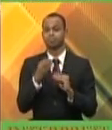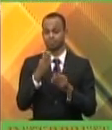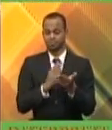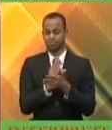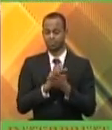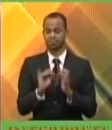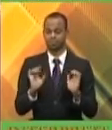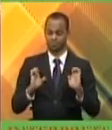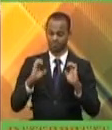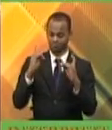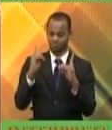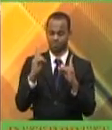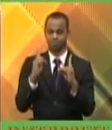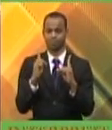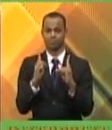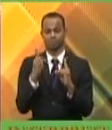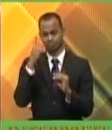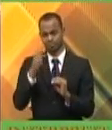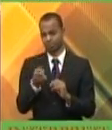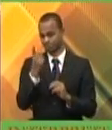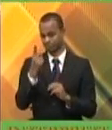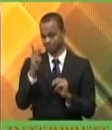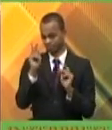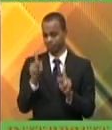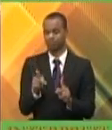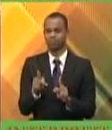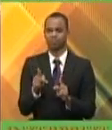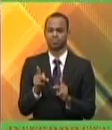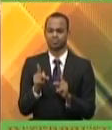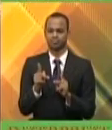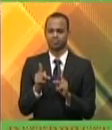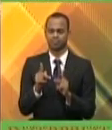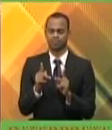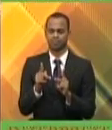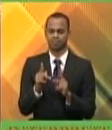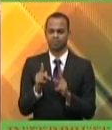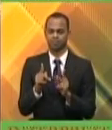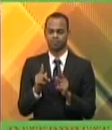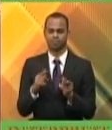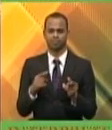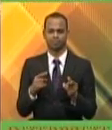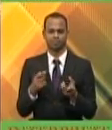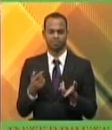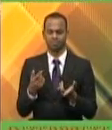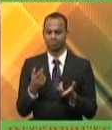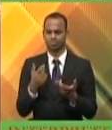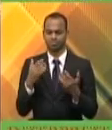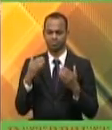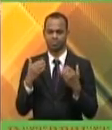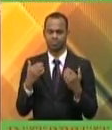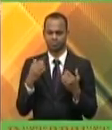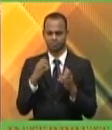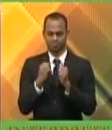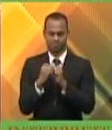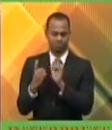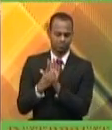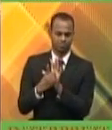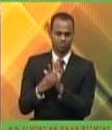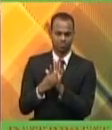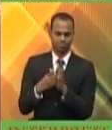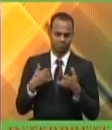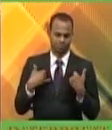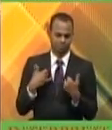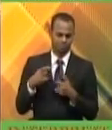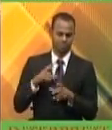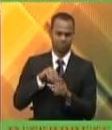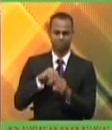tiene derecho a la educación pero para una persona menor de edad con alguna discapacidad ir a